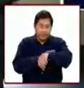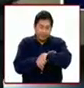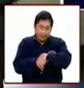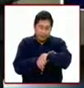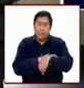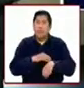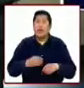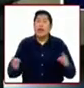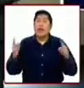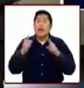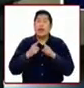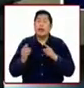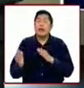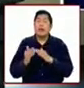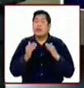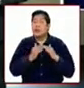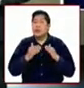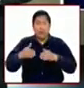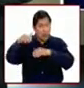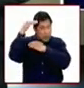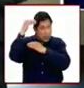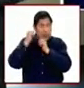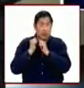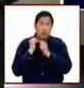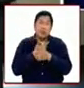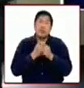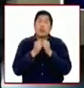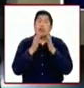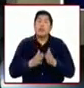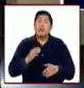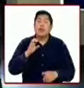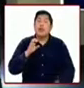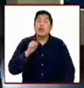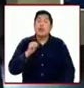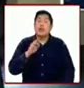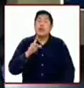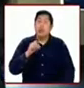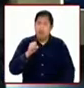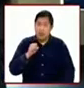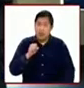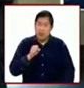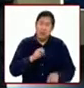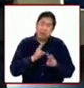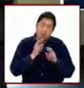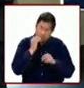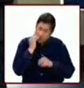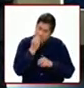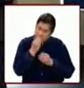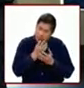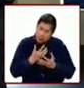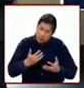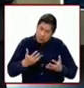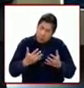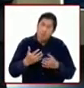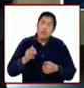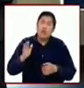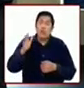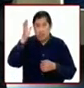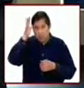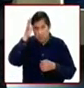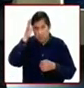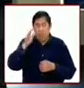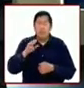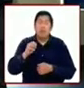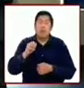Estas horas de la noche nos vamos hasta la ciudad de Santa Cruz con nuestro compañero Carlos Ligerón en el velorio precisamente de don Mauro Martins.